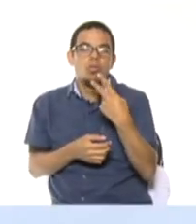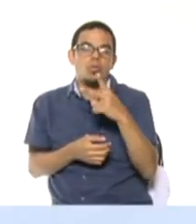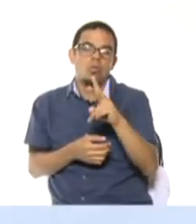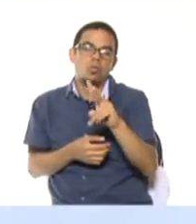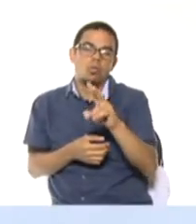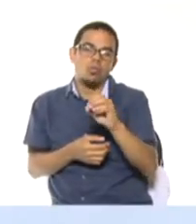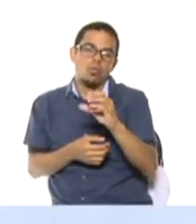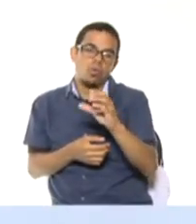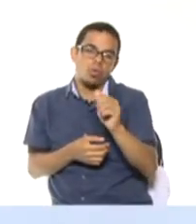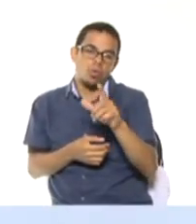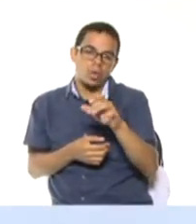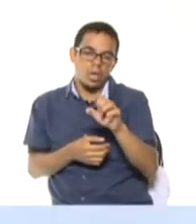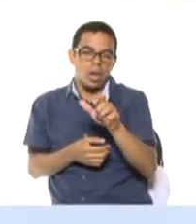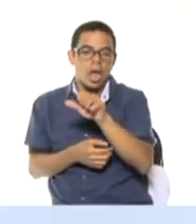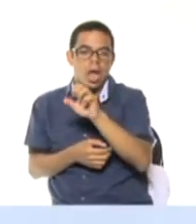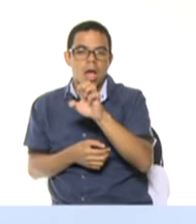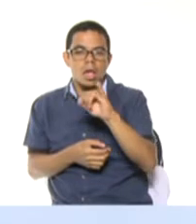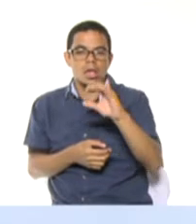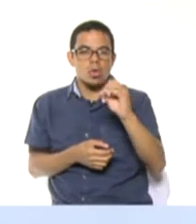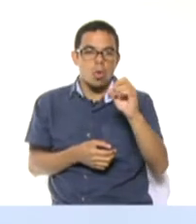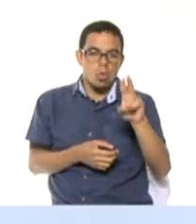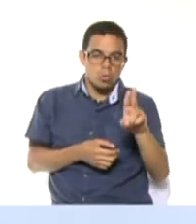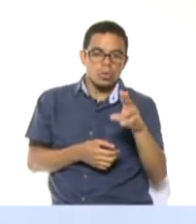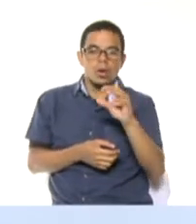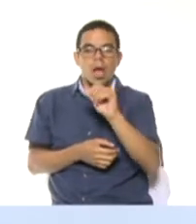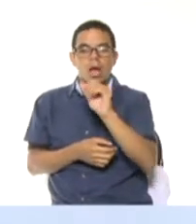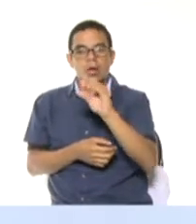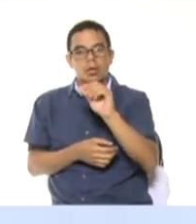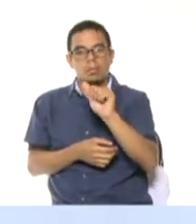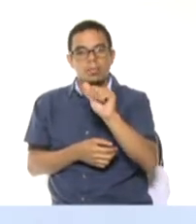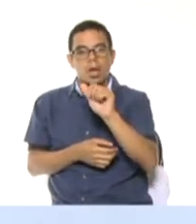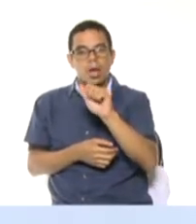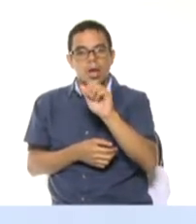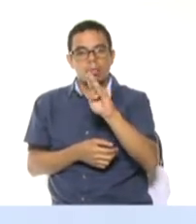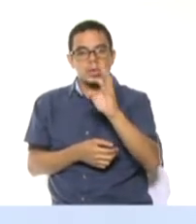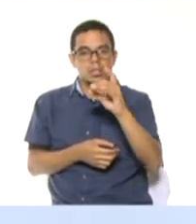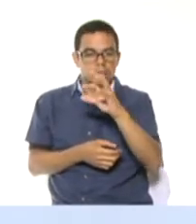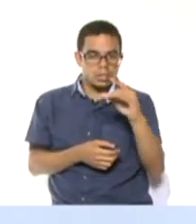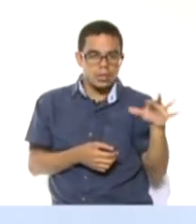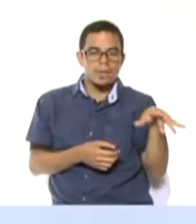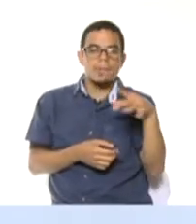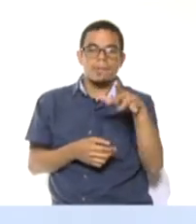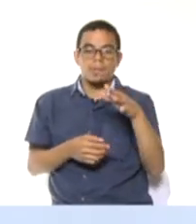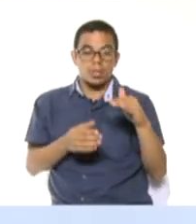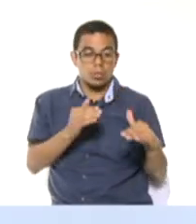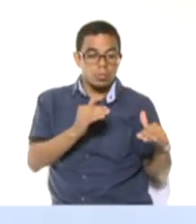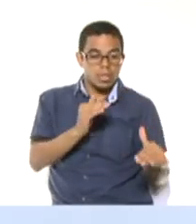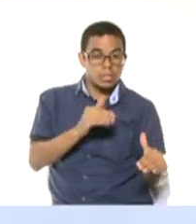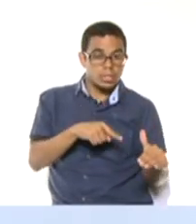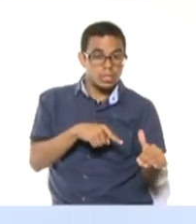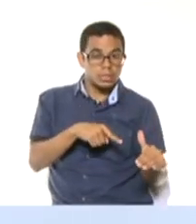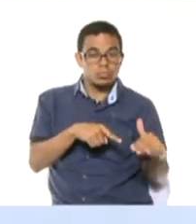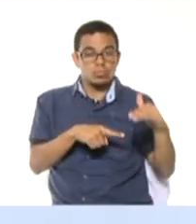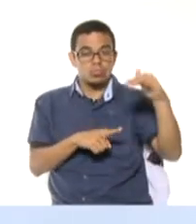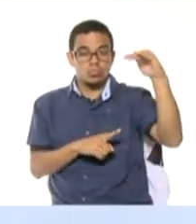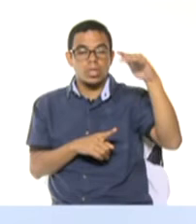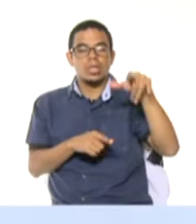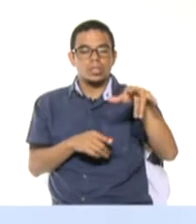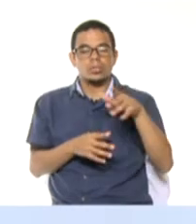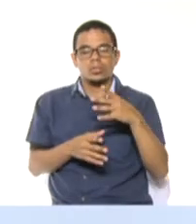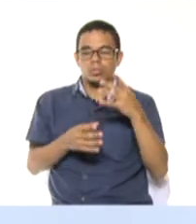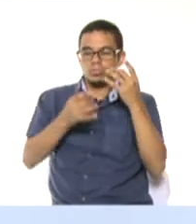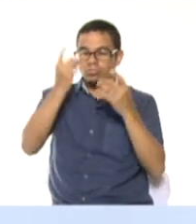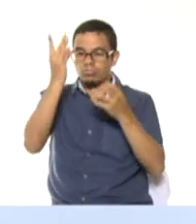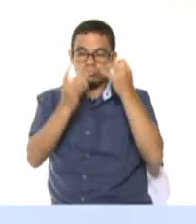para después ir pasando por los diferentes grados, desde los más pequeñitos hasta los más grandes, estimula siempre